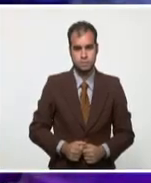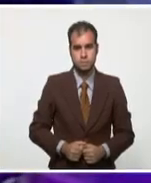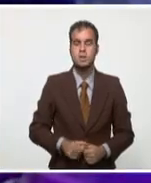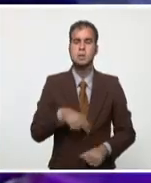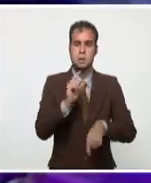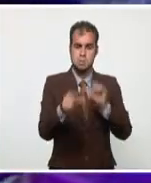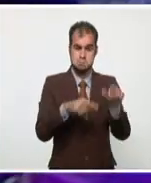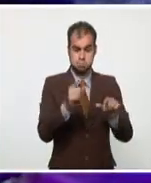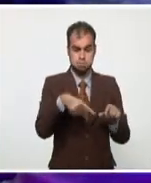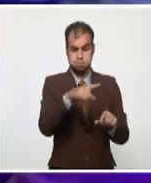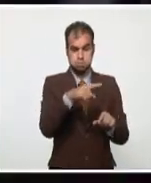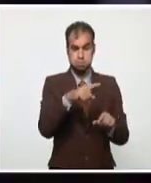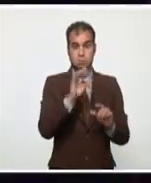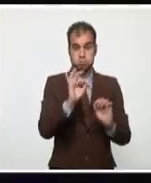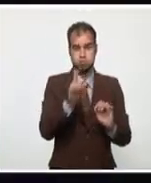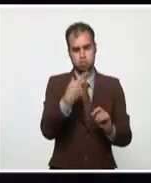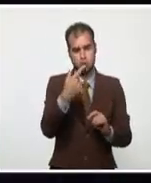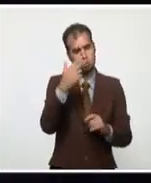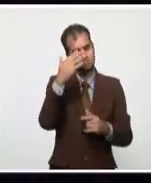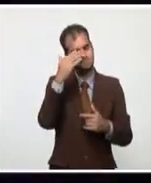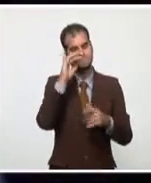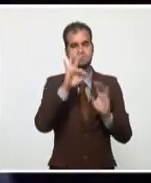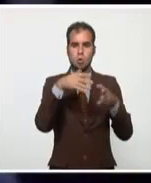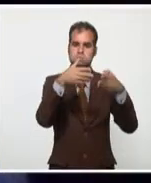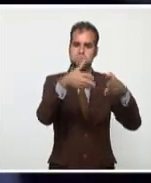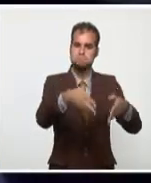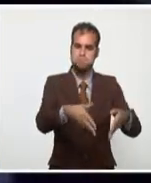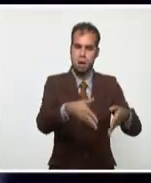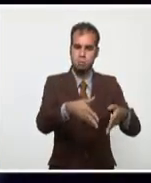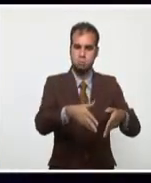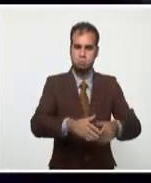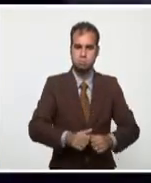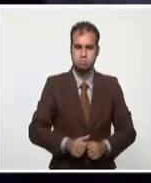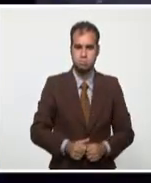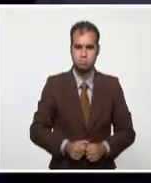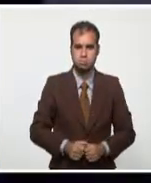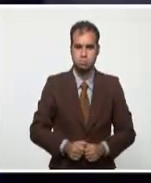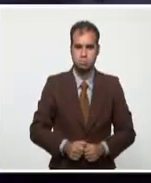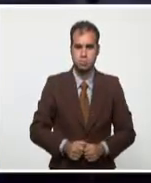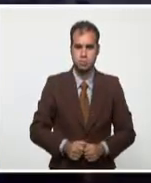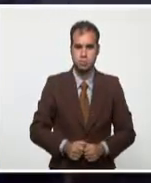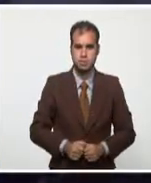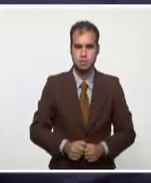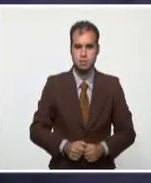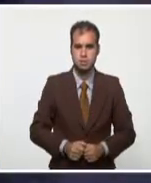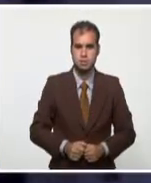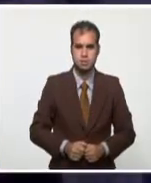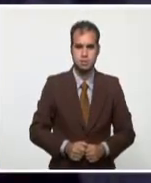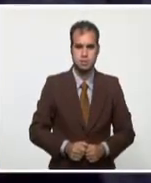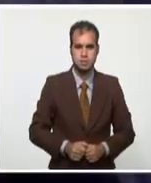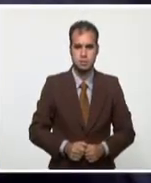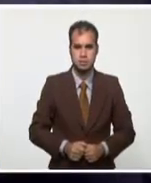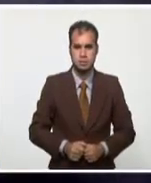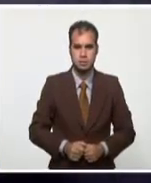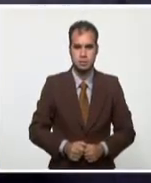los que hoy damos honrosa sepultura en la cálida tierra que los vio nacer,